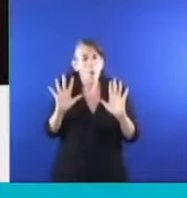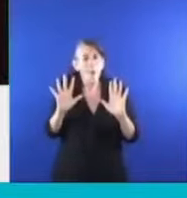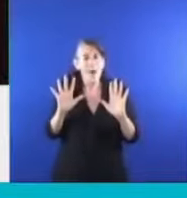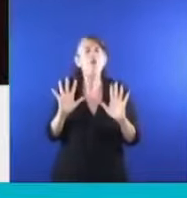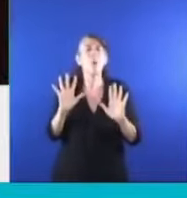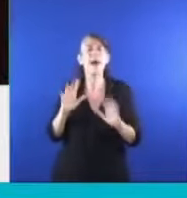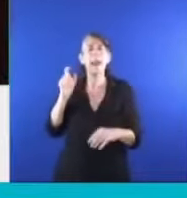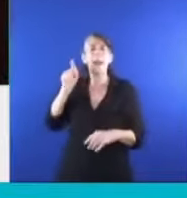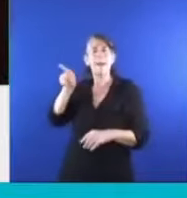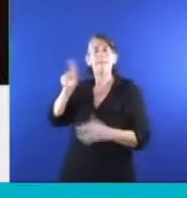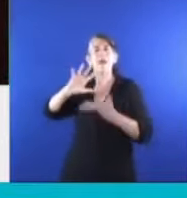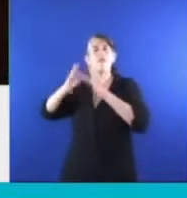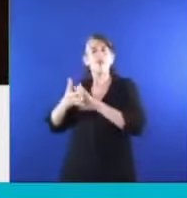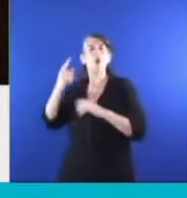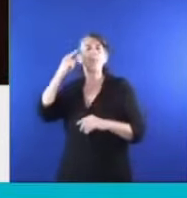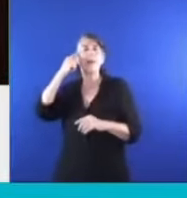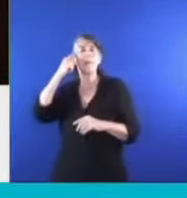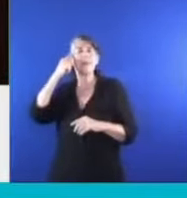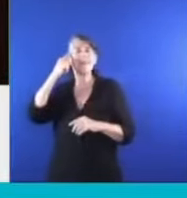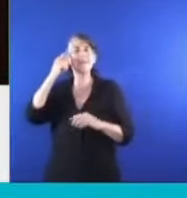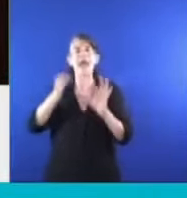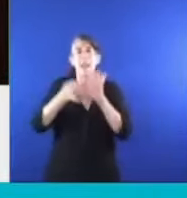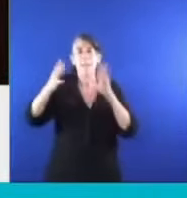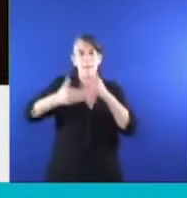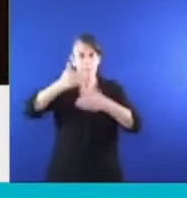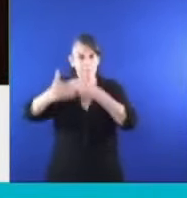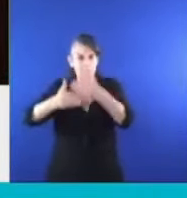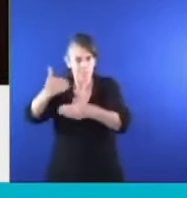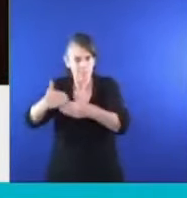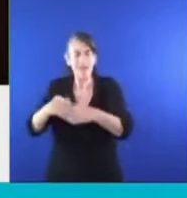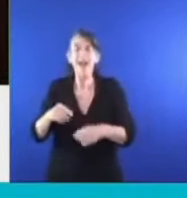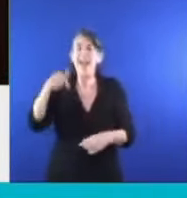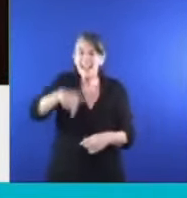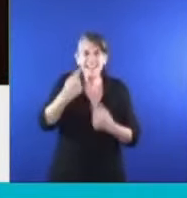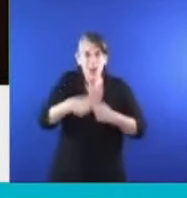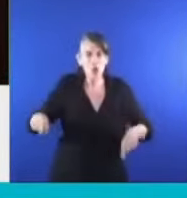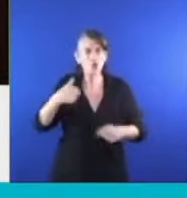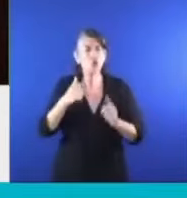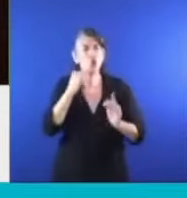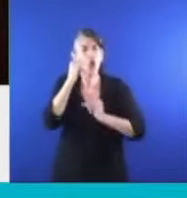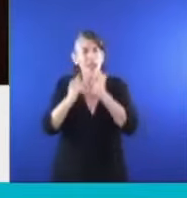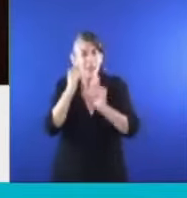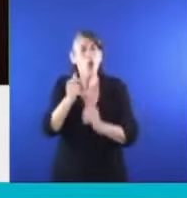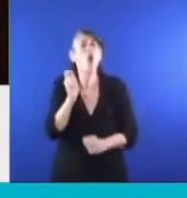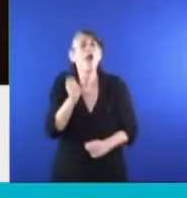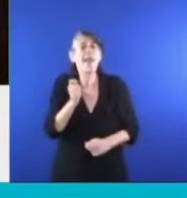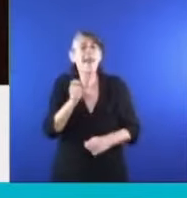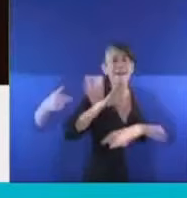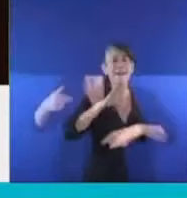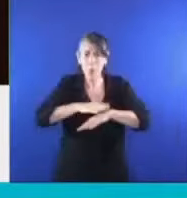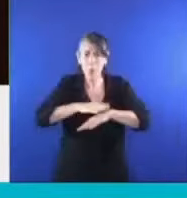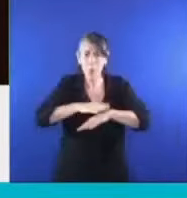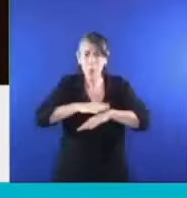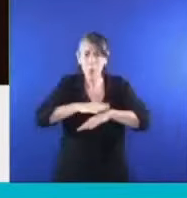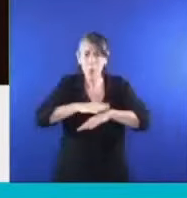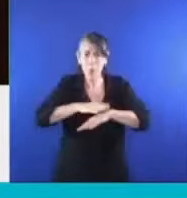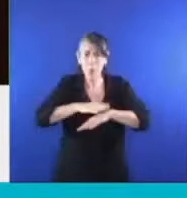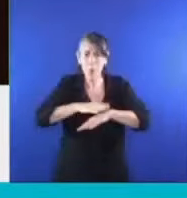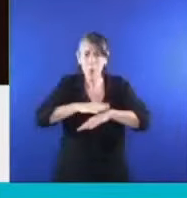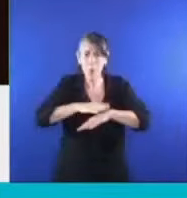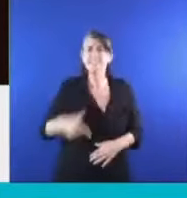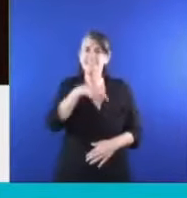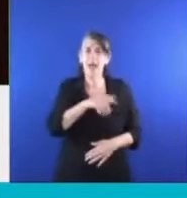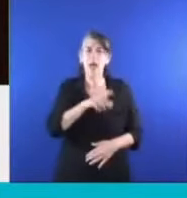libertario. Todo esto no lo hizo la mano invisible del mercado. Lo hizo el Estado bonaerense, eso que el presidente llama organización